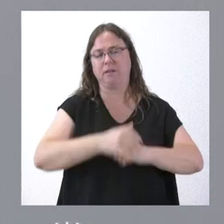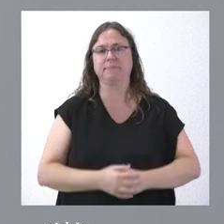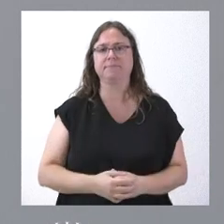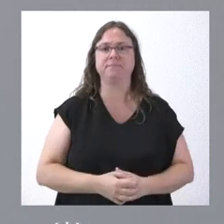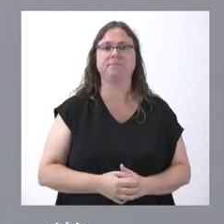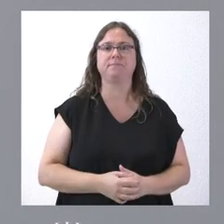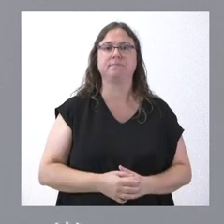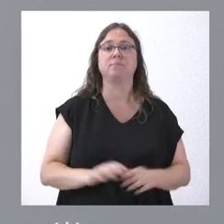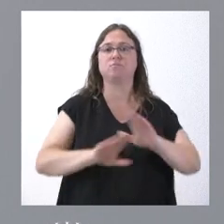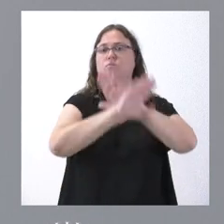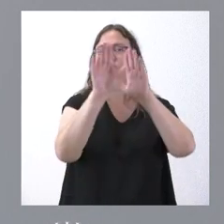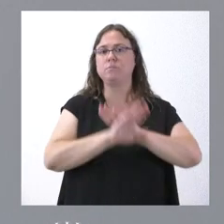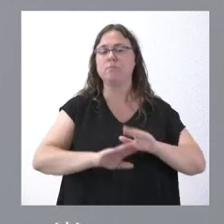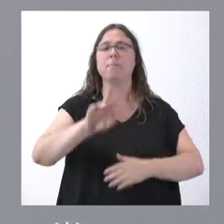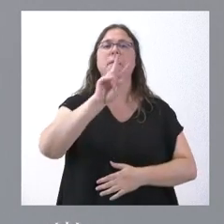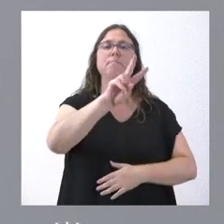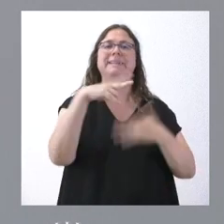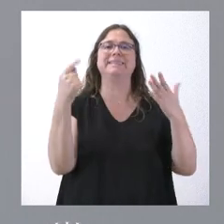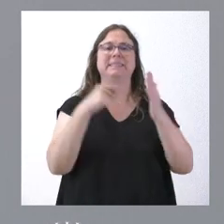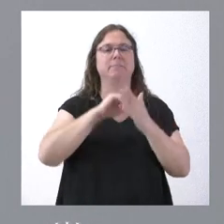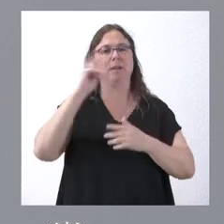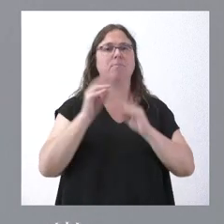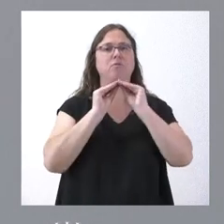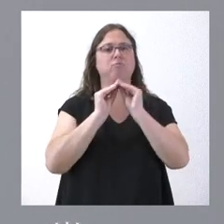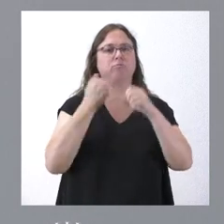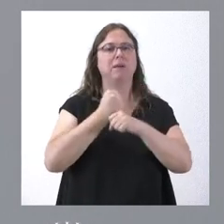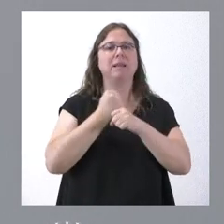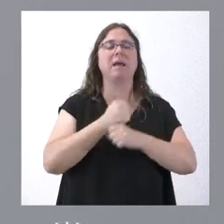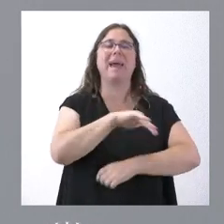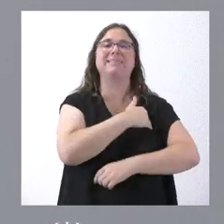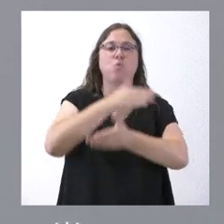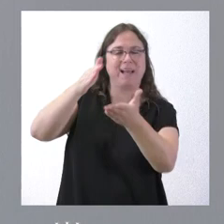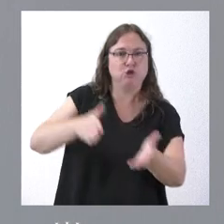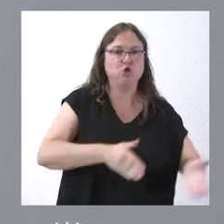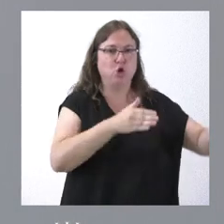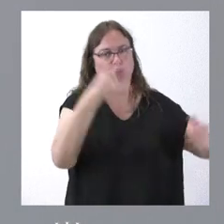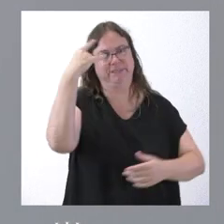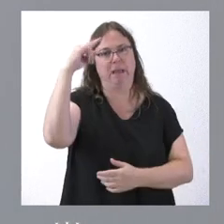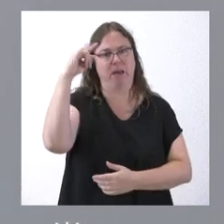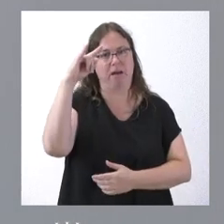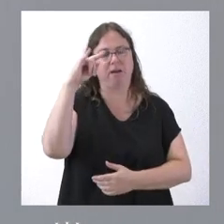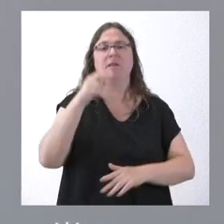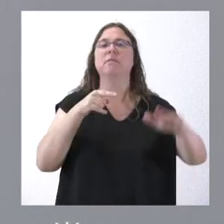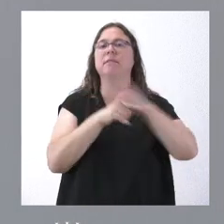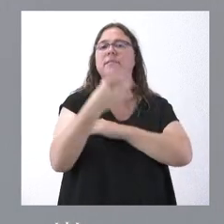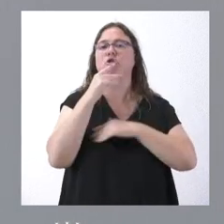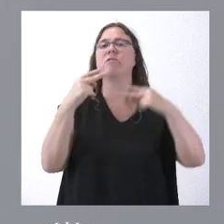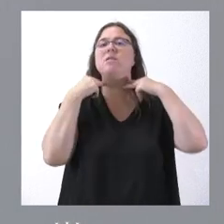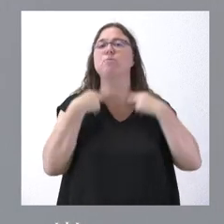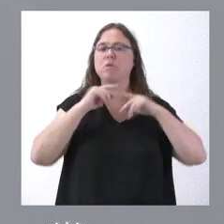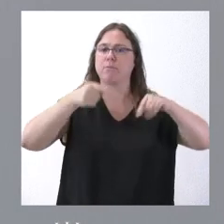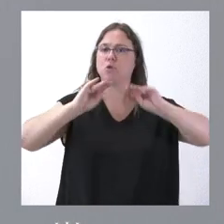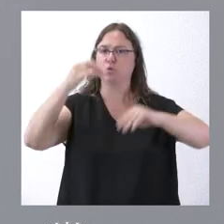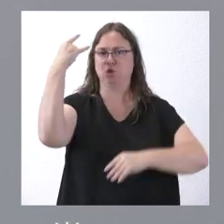cuadro. Y, finalmente, 26.000 euros para el funcionamiento y la actividad de la Escuela de Tauromaquia de Salamanca, que gestiona la Diputación Provincial de